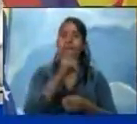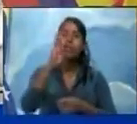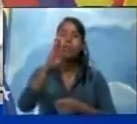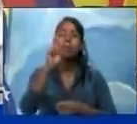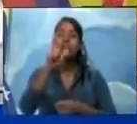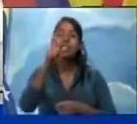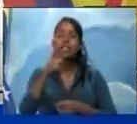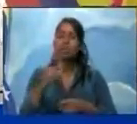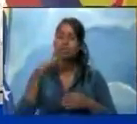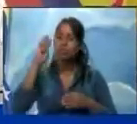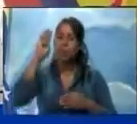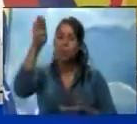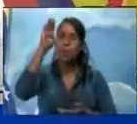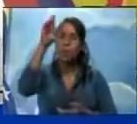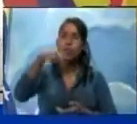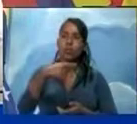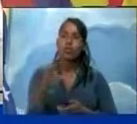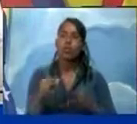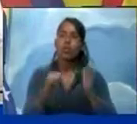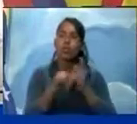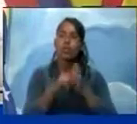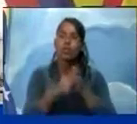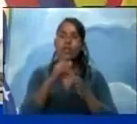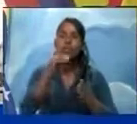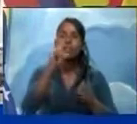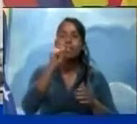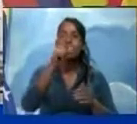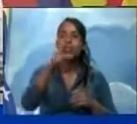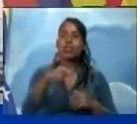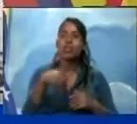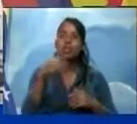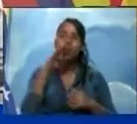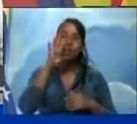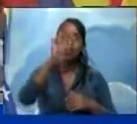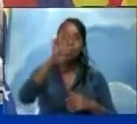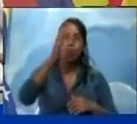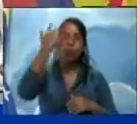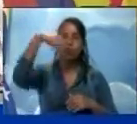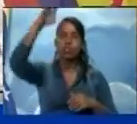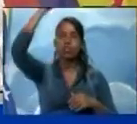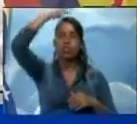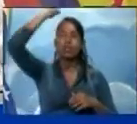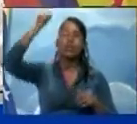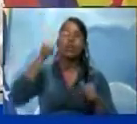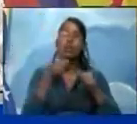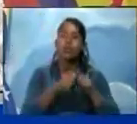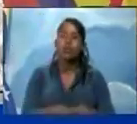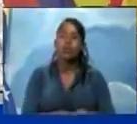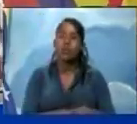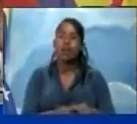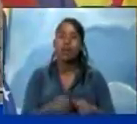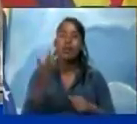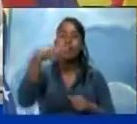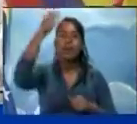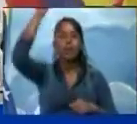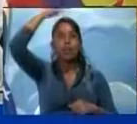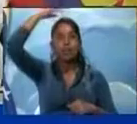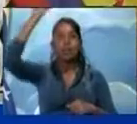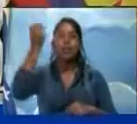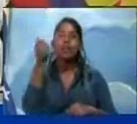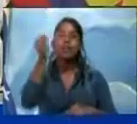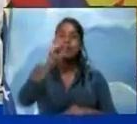Belsasar. Daniel prosperó durante Darío y el cuarto rey fue el rey Ciro.